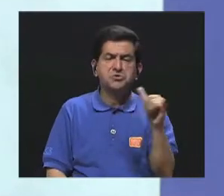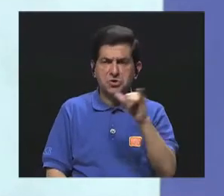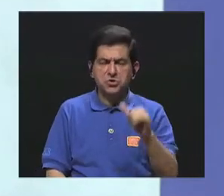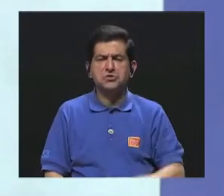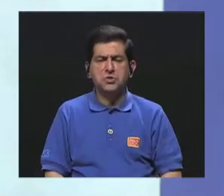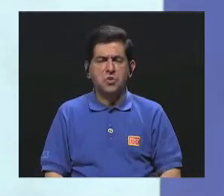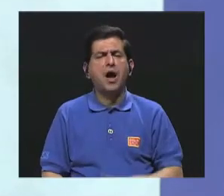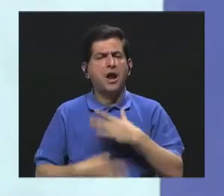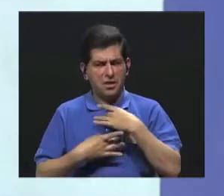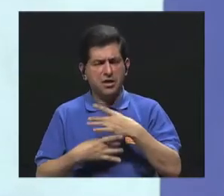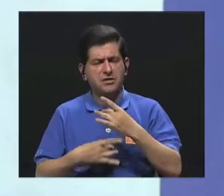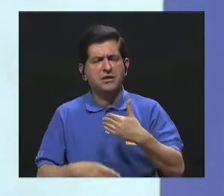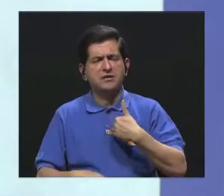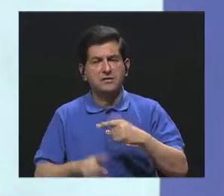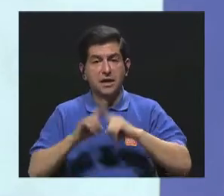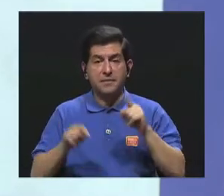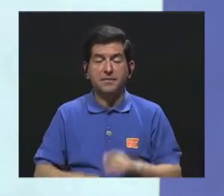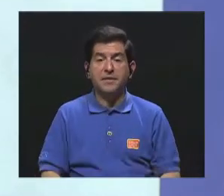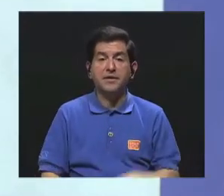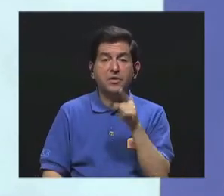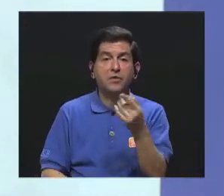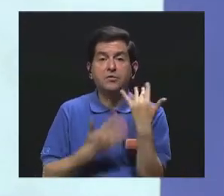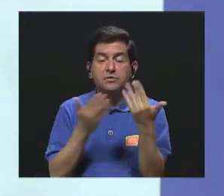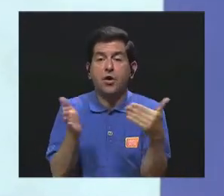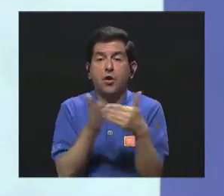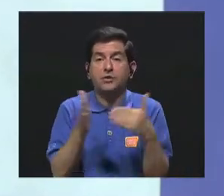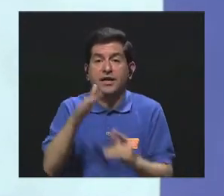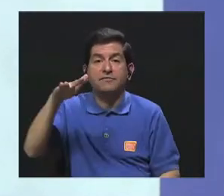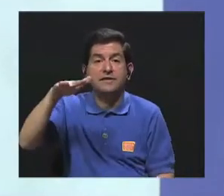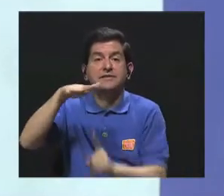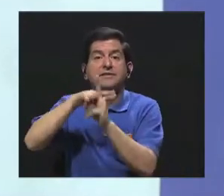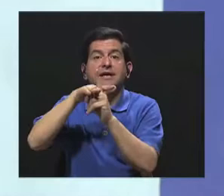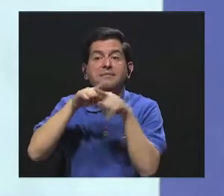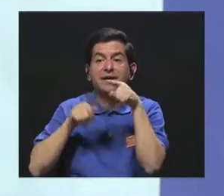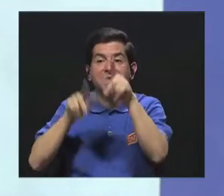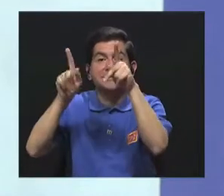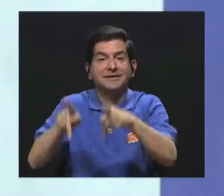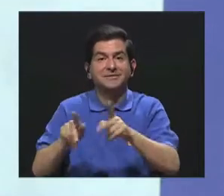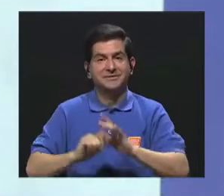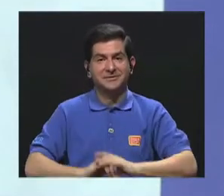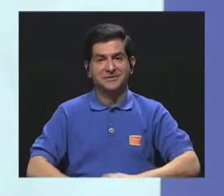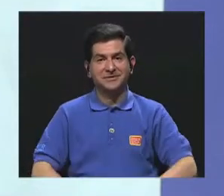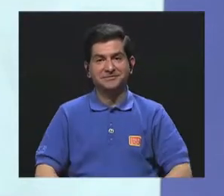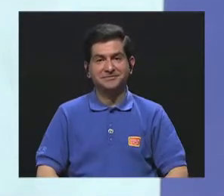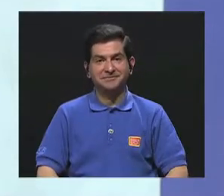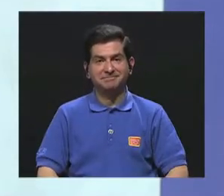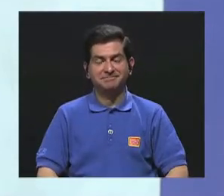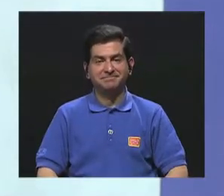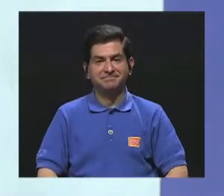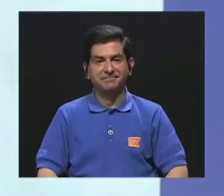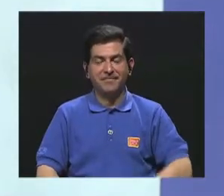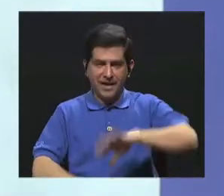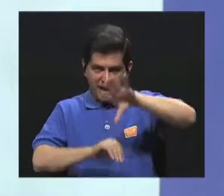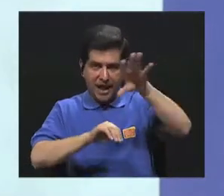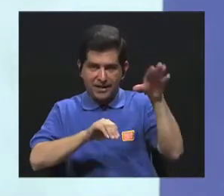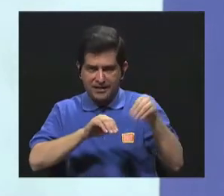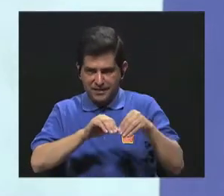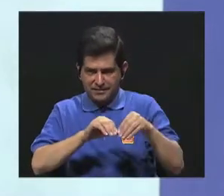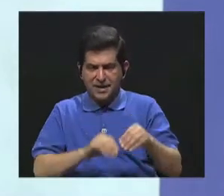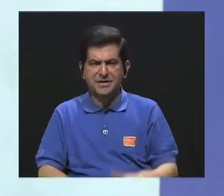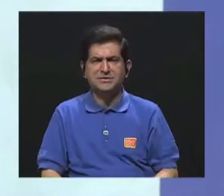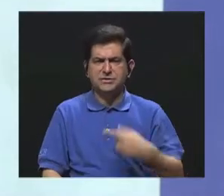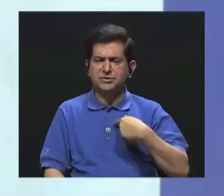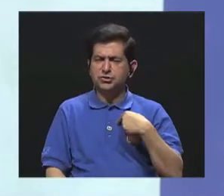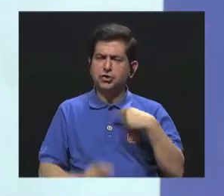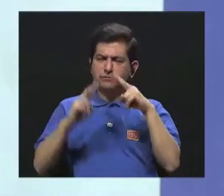súper interesantes, estás esperando a que regreses a ese personaje. Sí. Entonces, además de que, claro, me puse